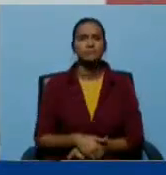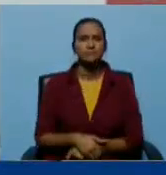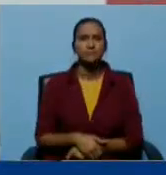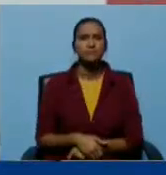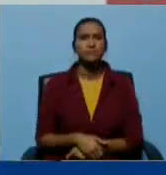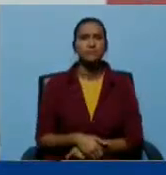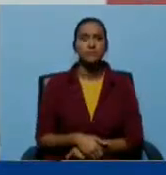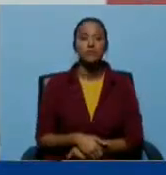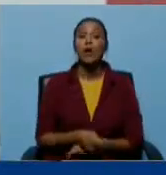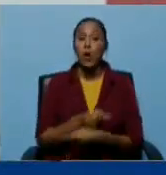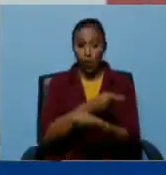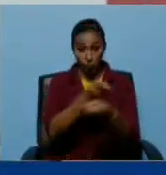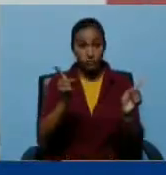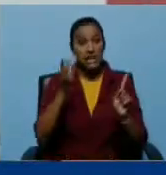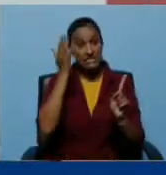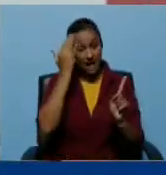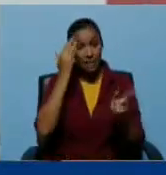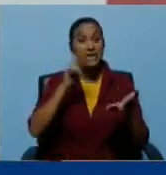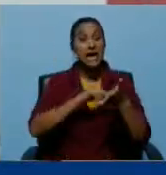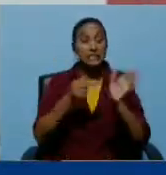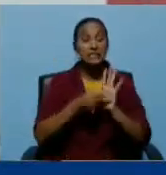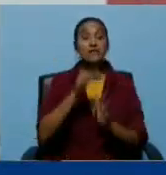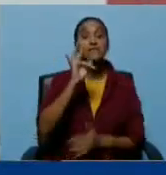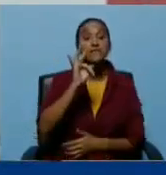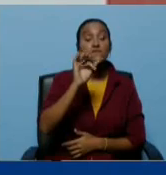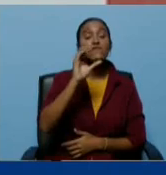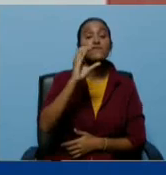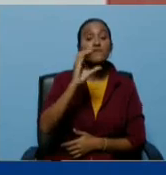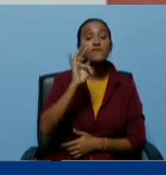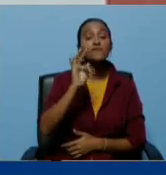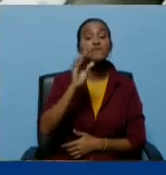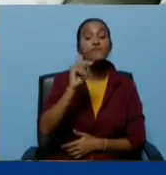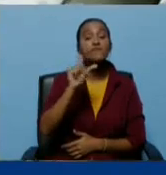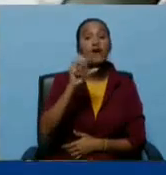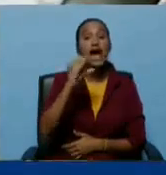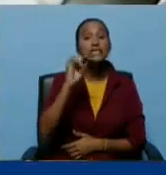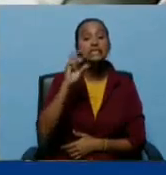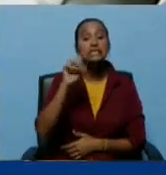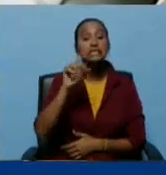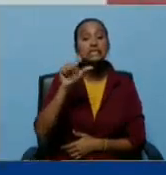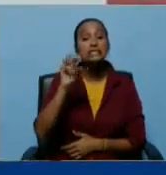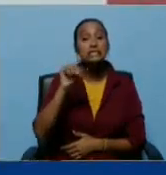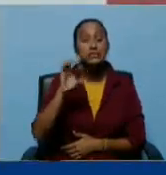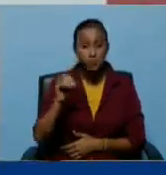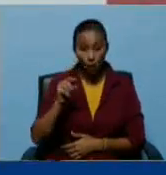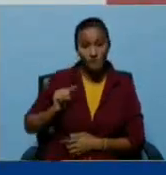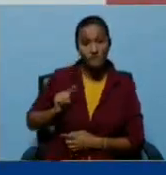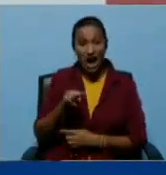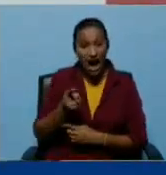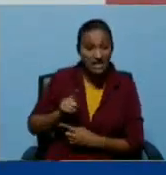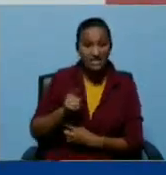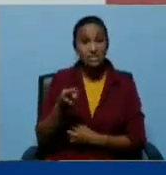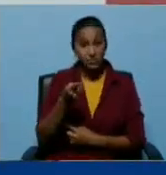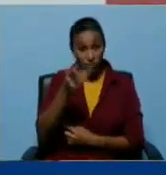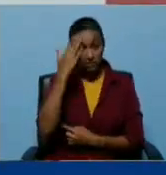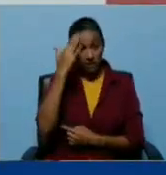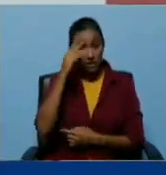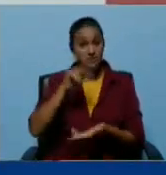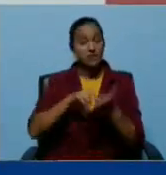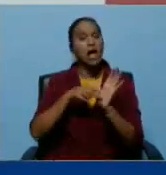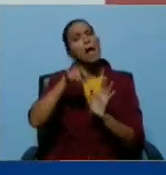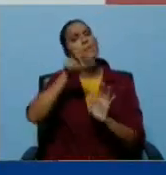compatriotas, ahora ustedes saben qué es el fascismo. Y todos respondieron con una convicción y una mirada de